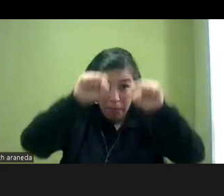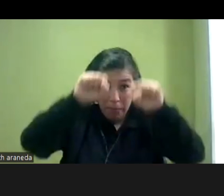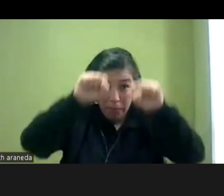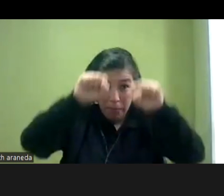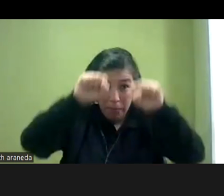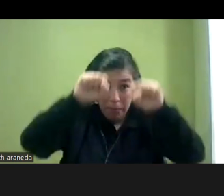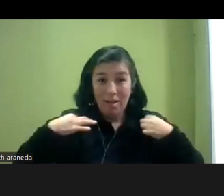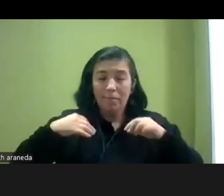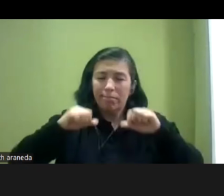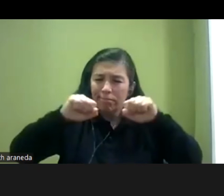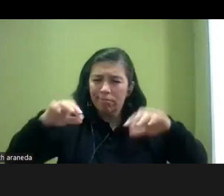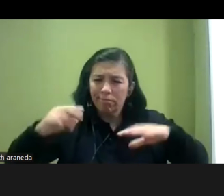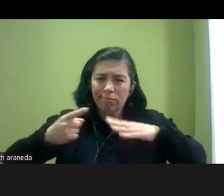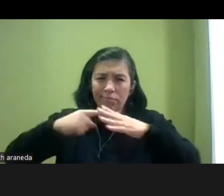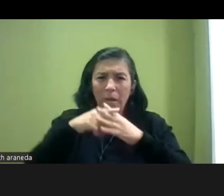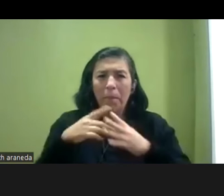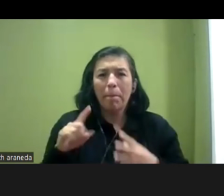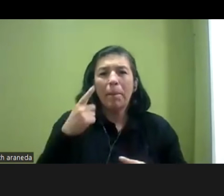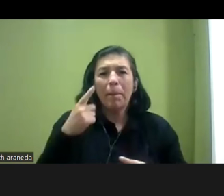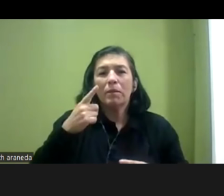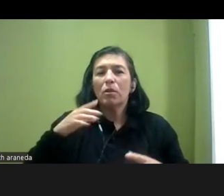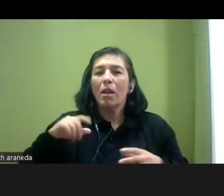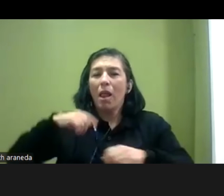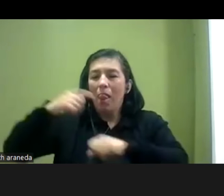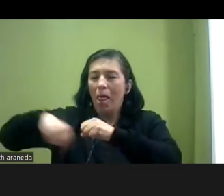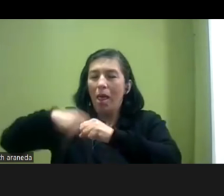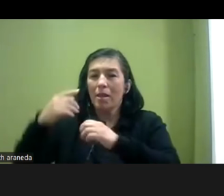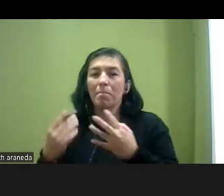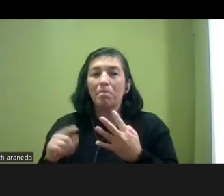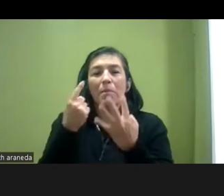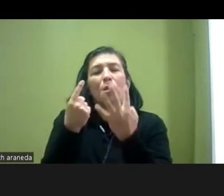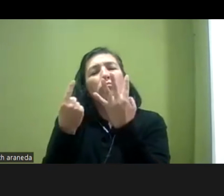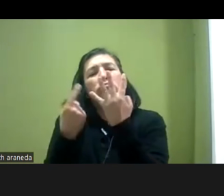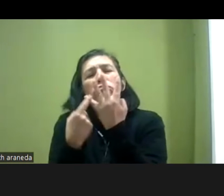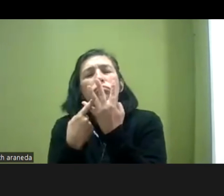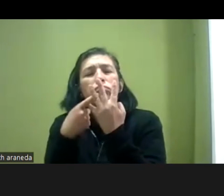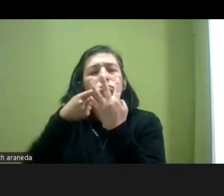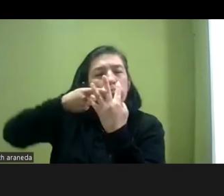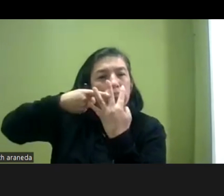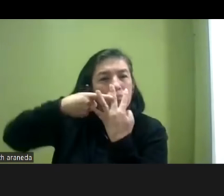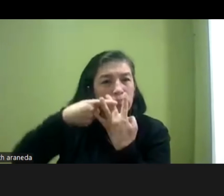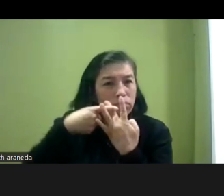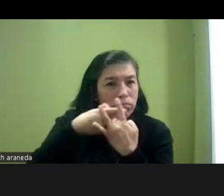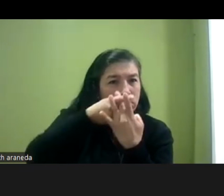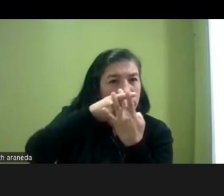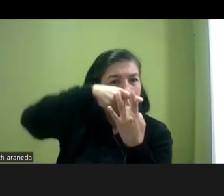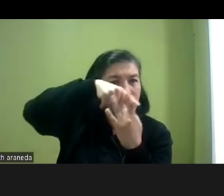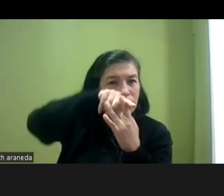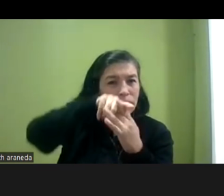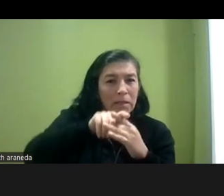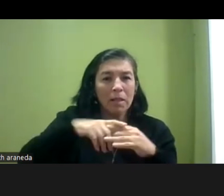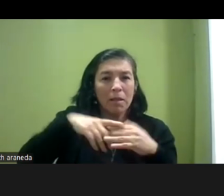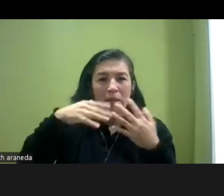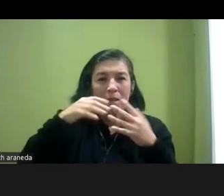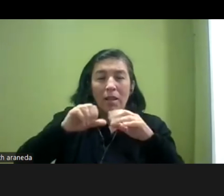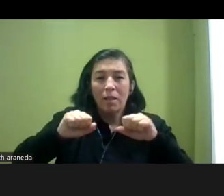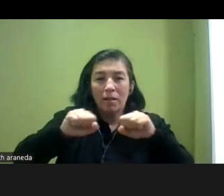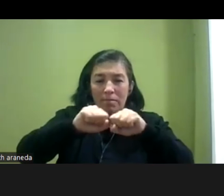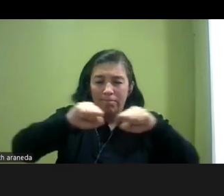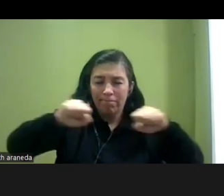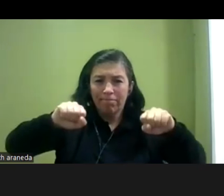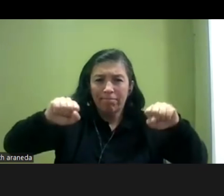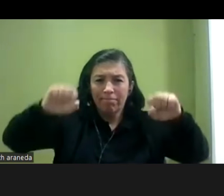se despliegan las urdimbres, ¿no es cierto? Se van entrelazando con las tramas, hay que tender las